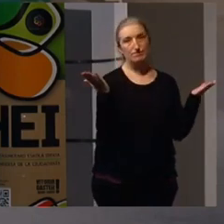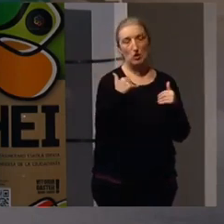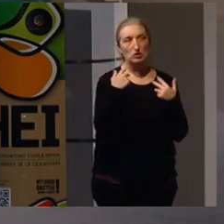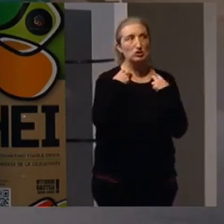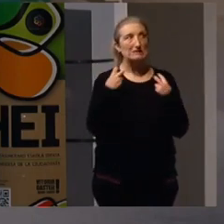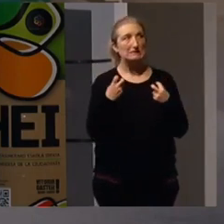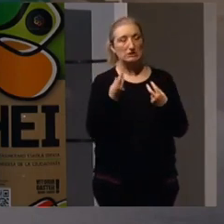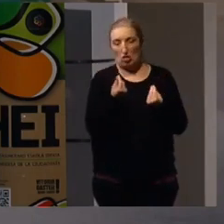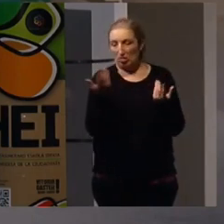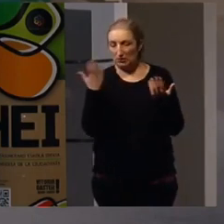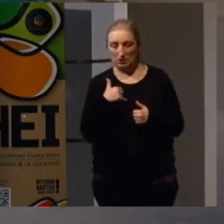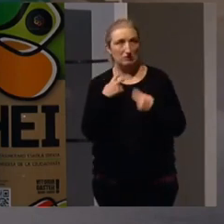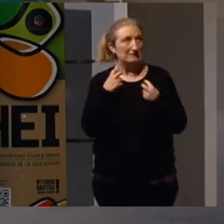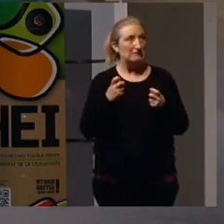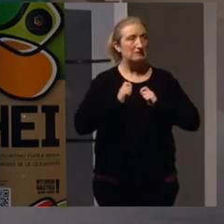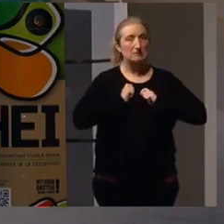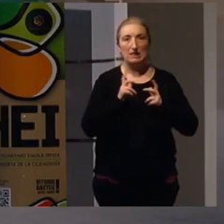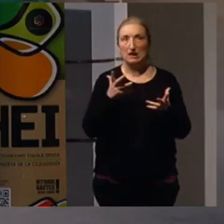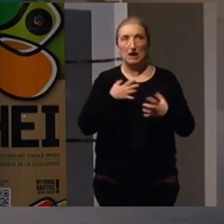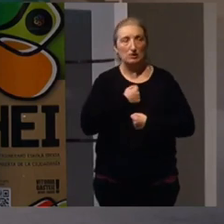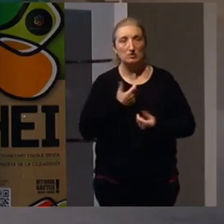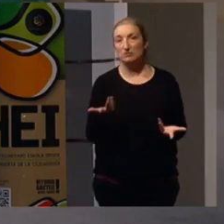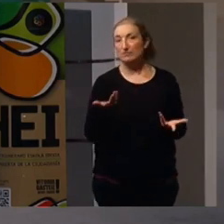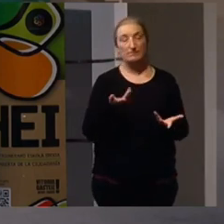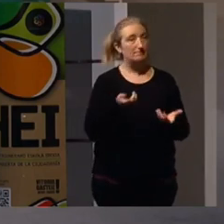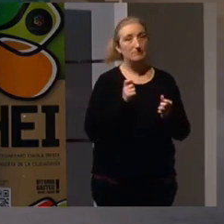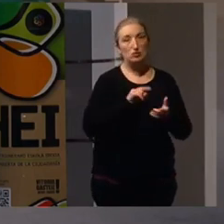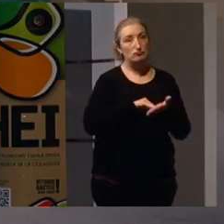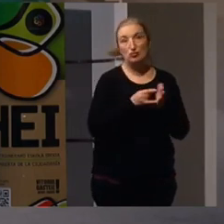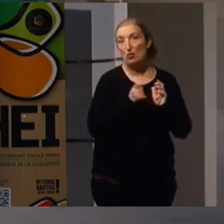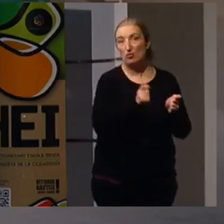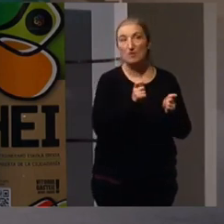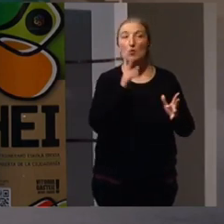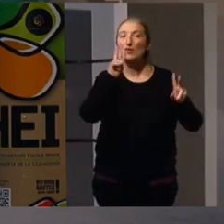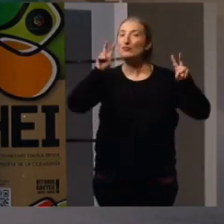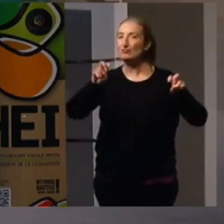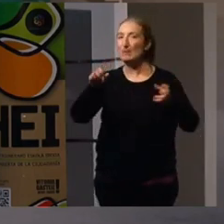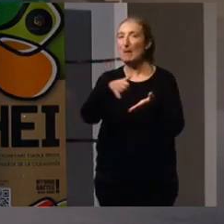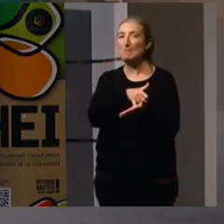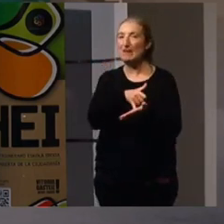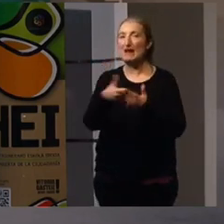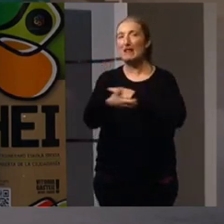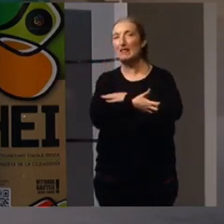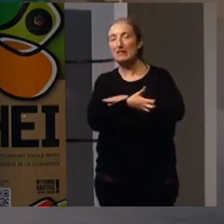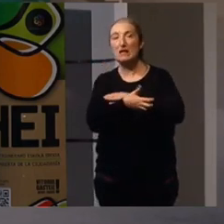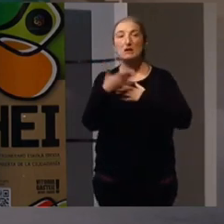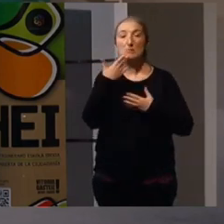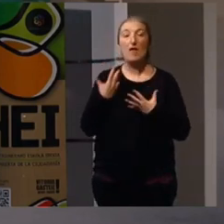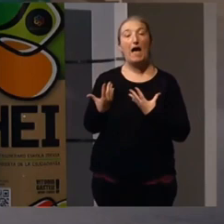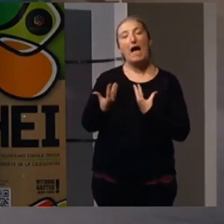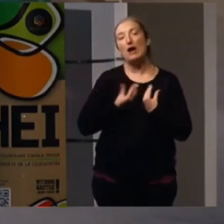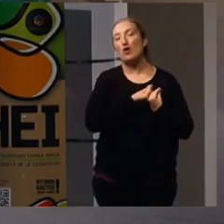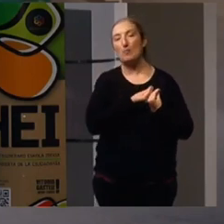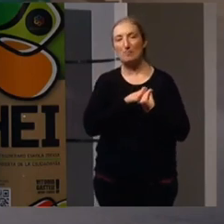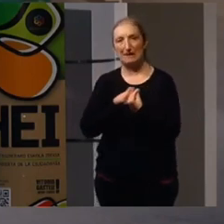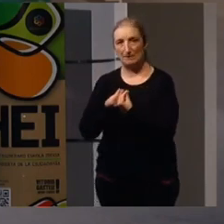que no llego a fin de mes. Y de hecho, cuando es por la parte de precariedad, bueno, porque al menos se puede hacer un acompañamiento,